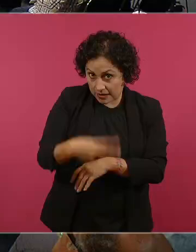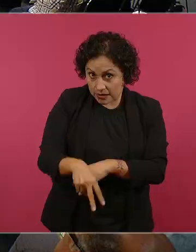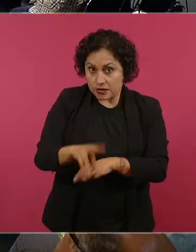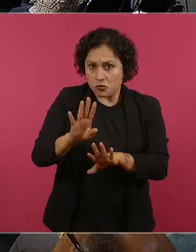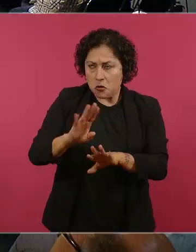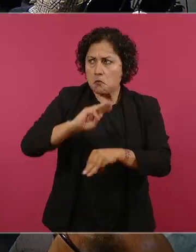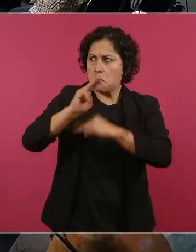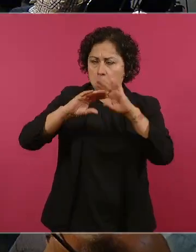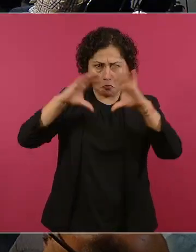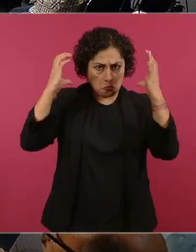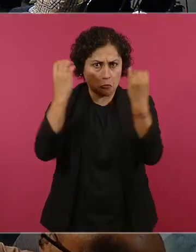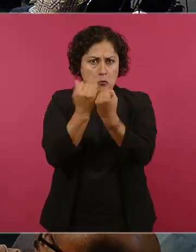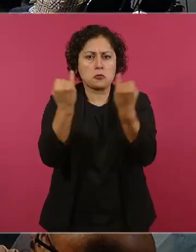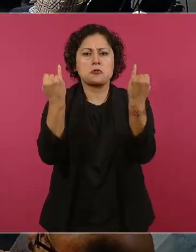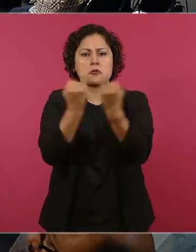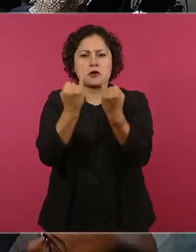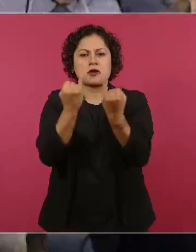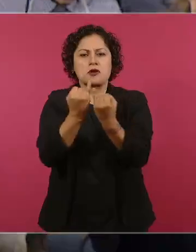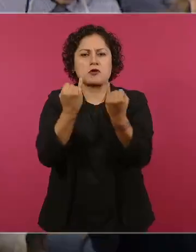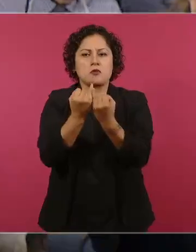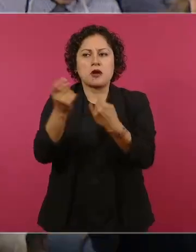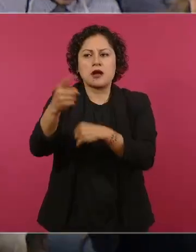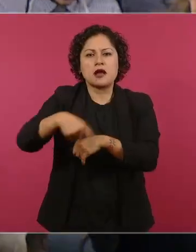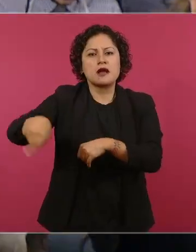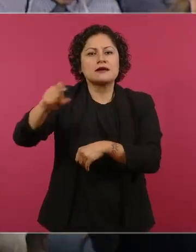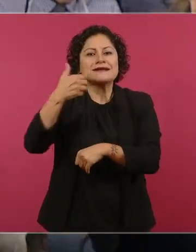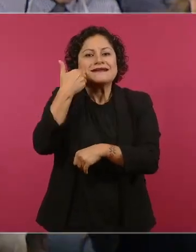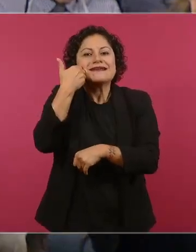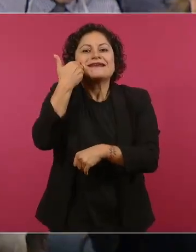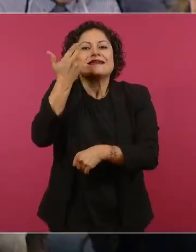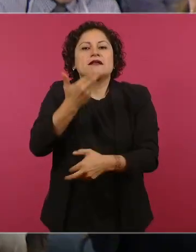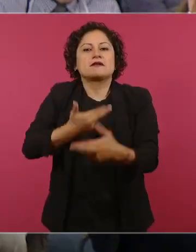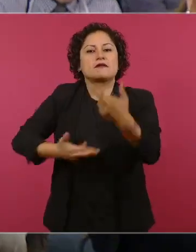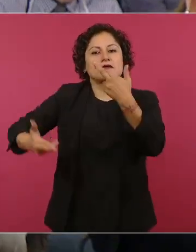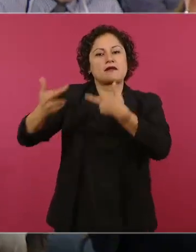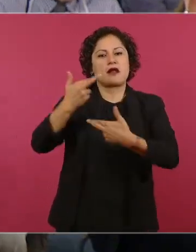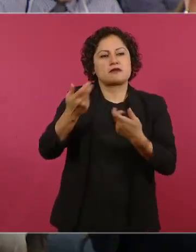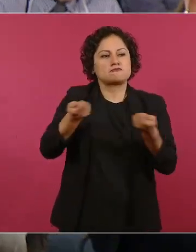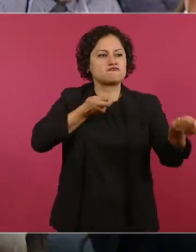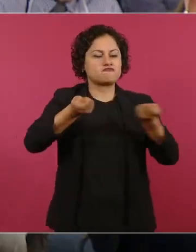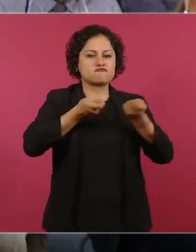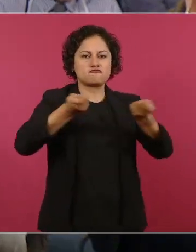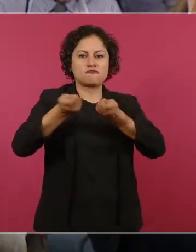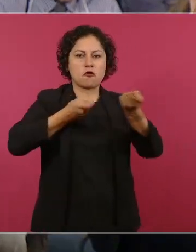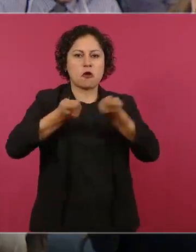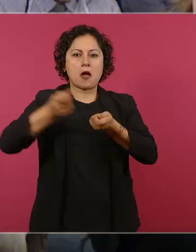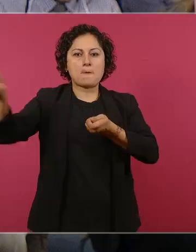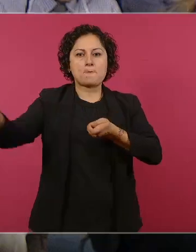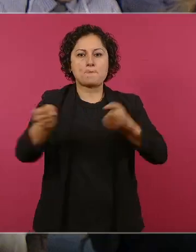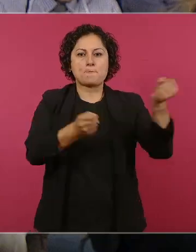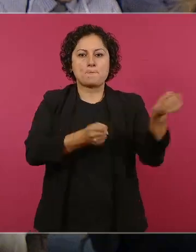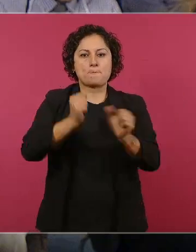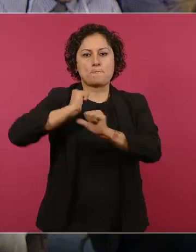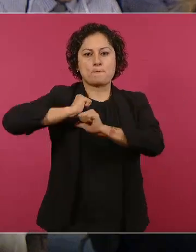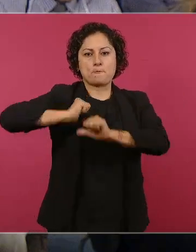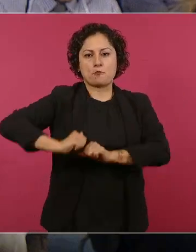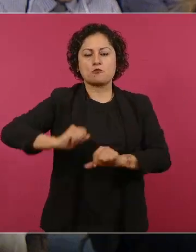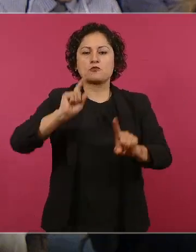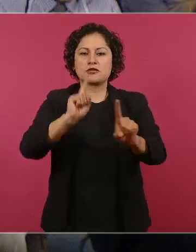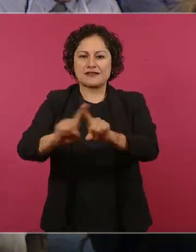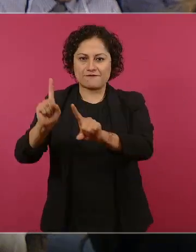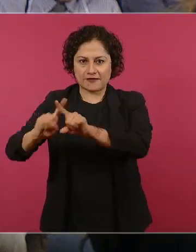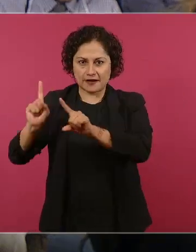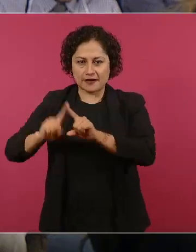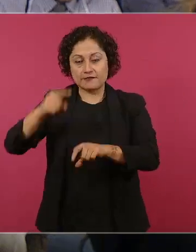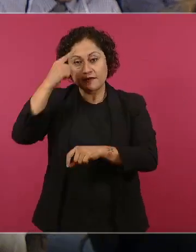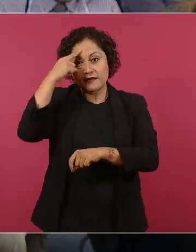mundo, que quieren seguir gobernando a partir de autoridades pues debilitadas